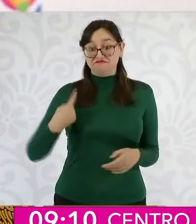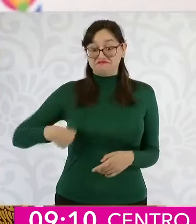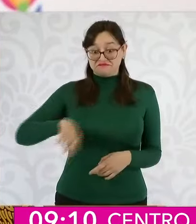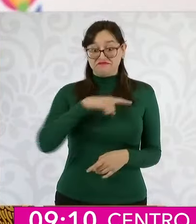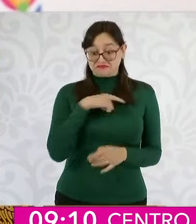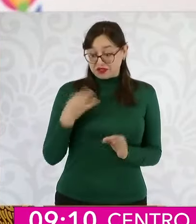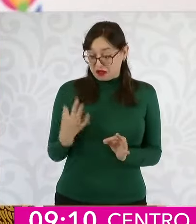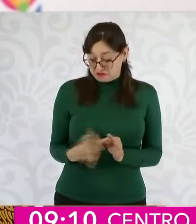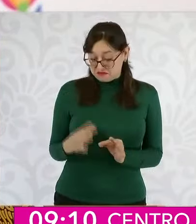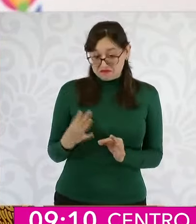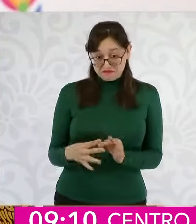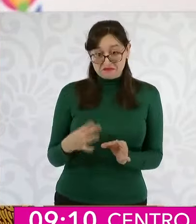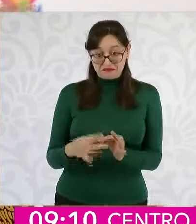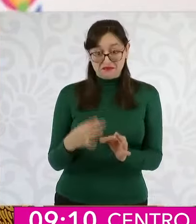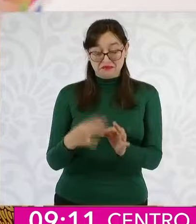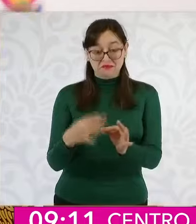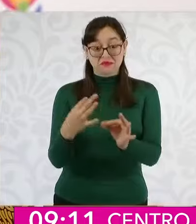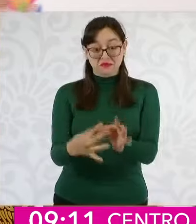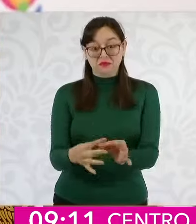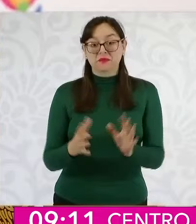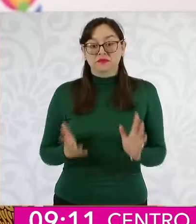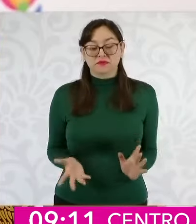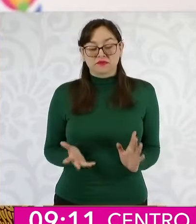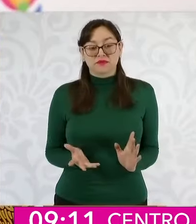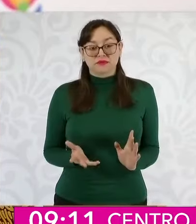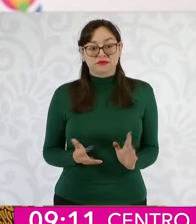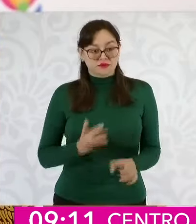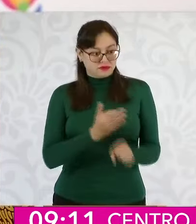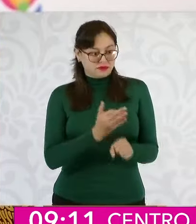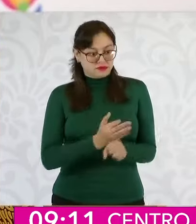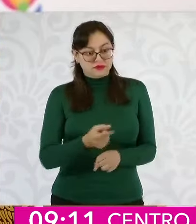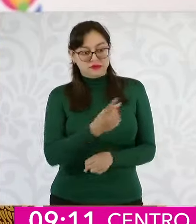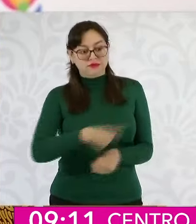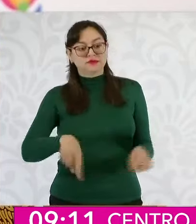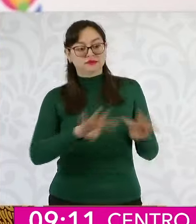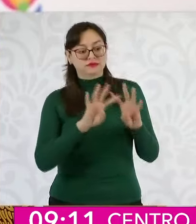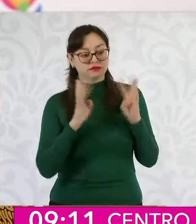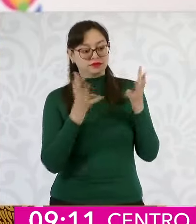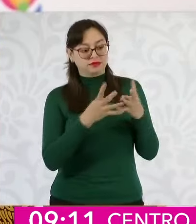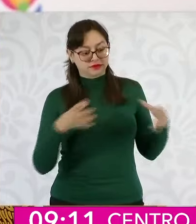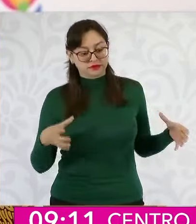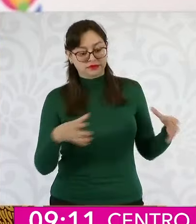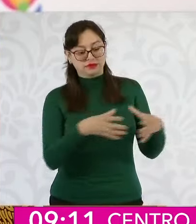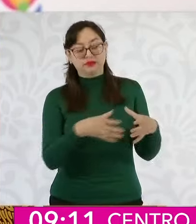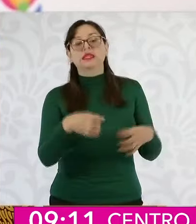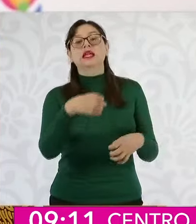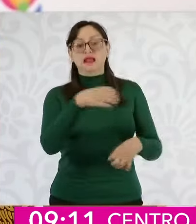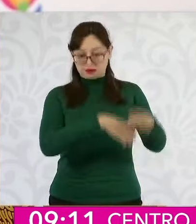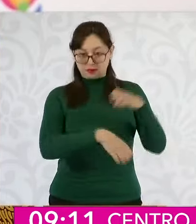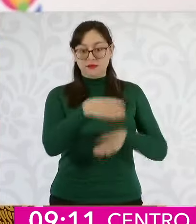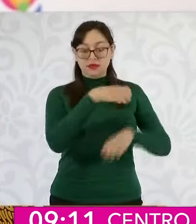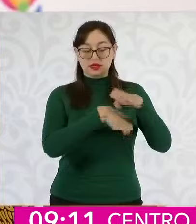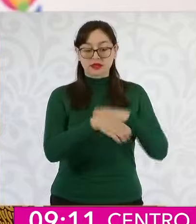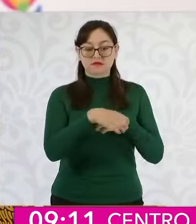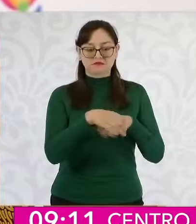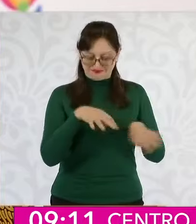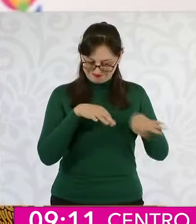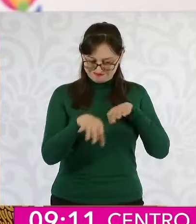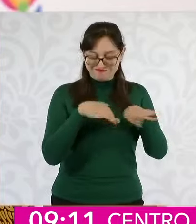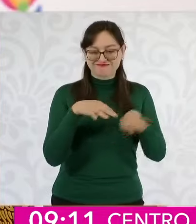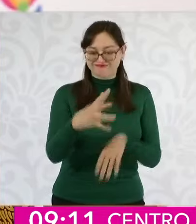por eso digo que no es solo un consejo empresarial más, sino es un consejo que va a estar